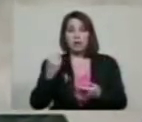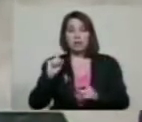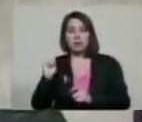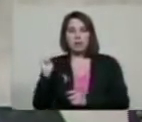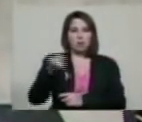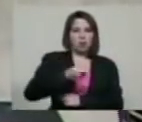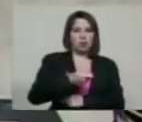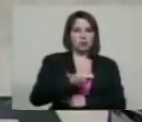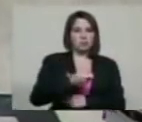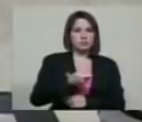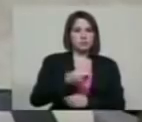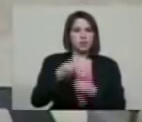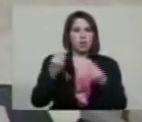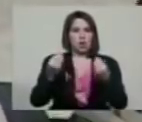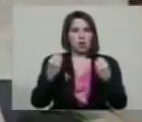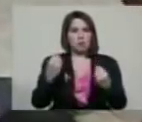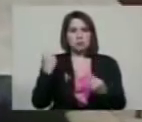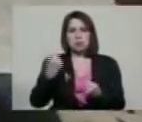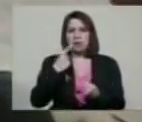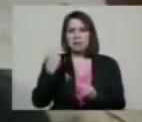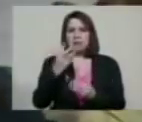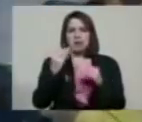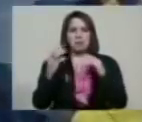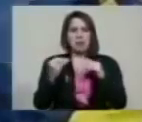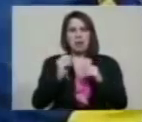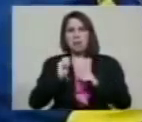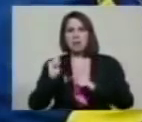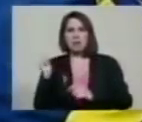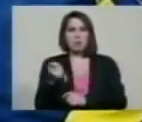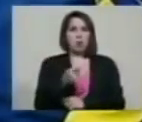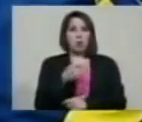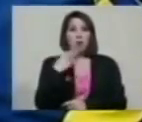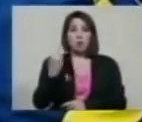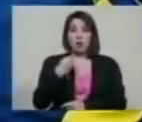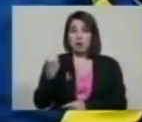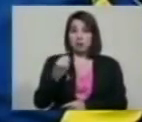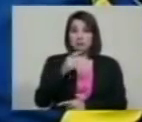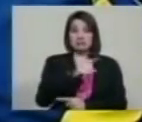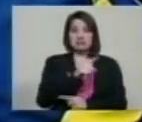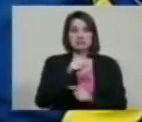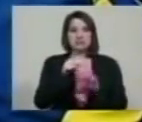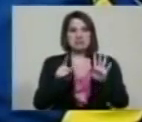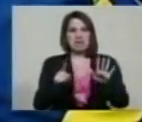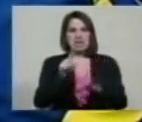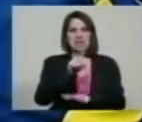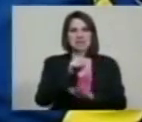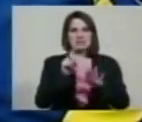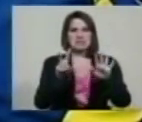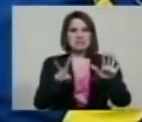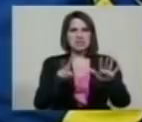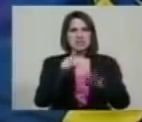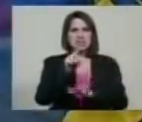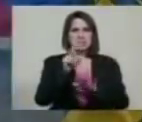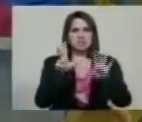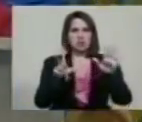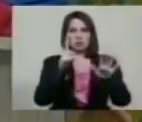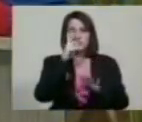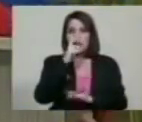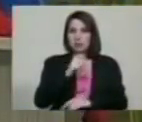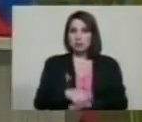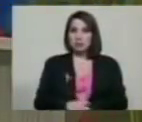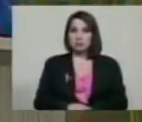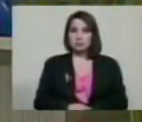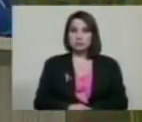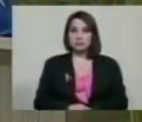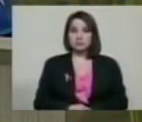En aquella época solo se hablaba de béisbol juvenil, que era de 16, 17 y 18 años. Nuestro manager